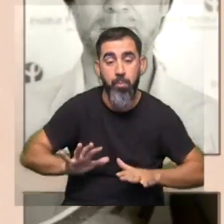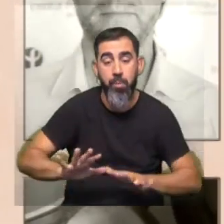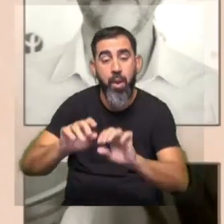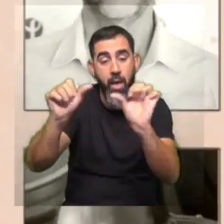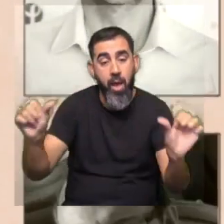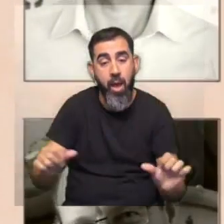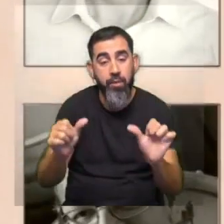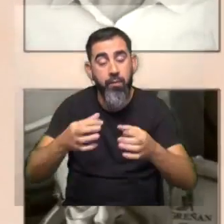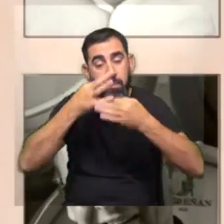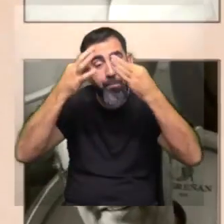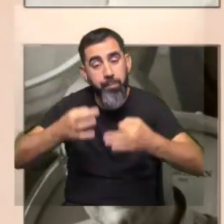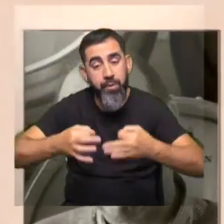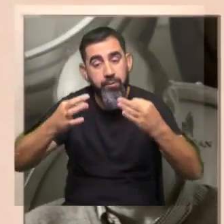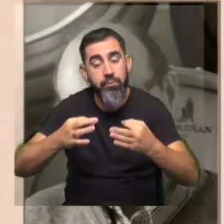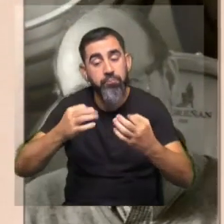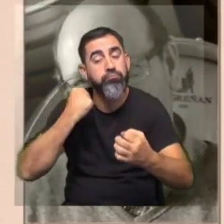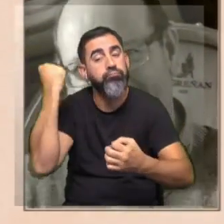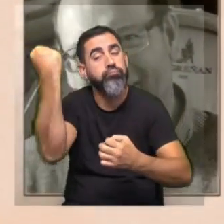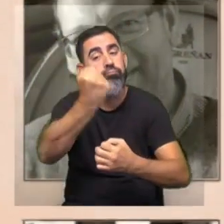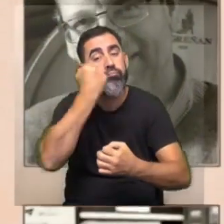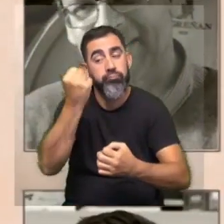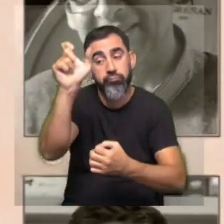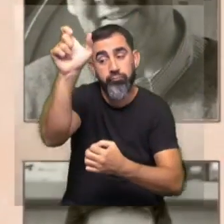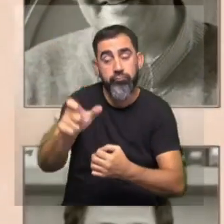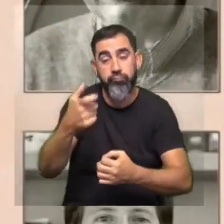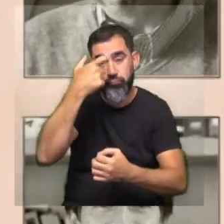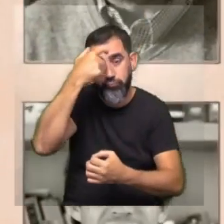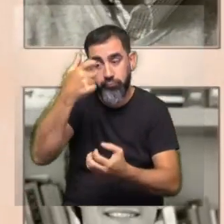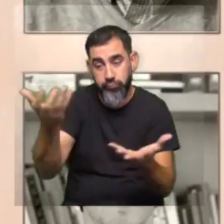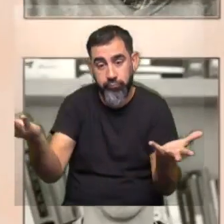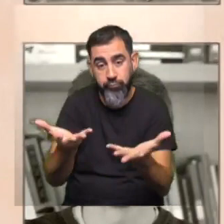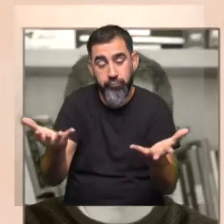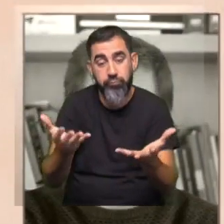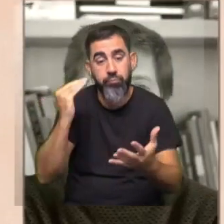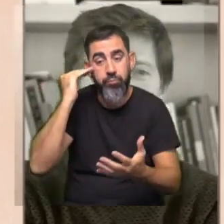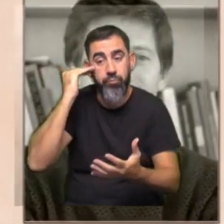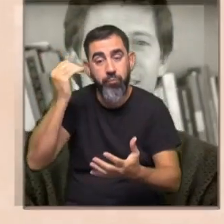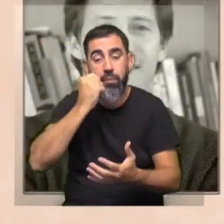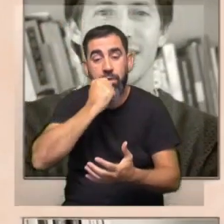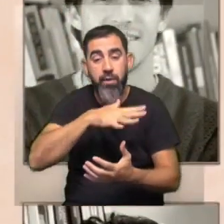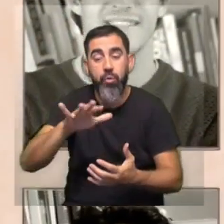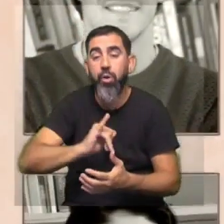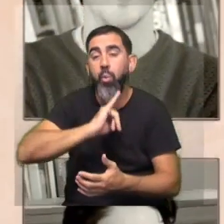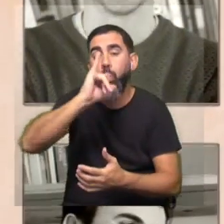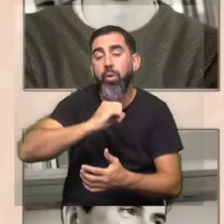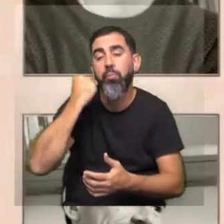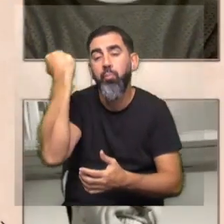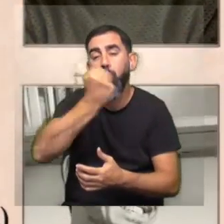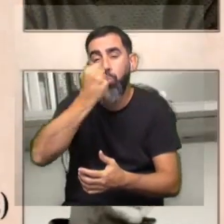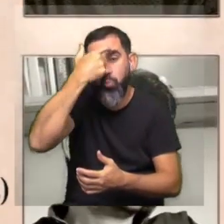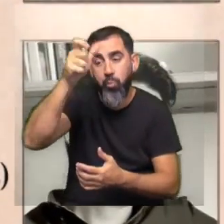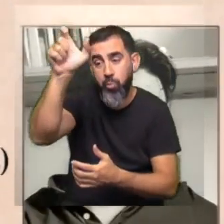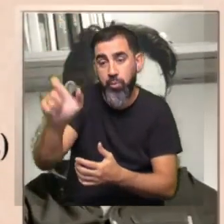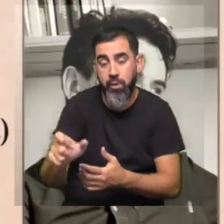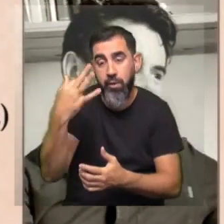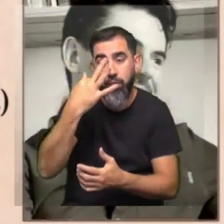actividad especial que destaca la importancia de Pasteur para la ciencia actual. Un profesor de historia cuenta la relevancia del científico en la historia